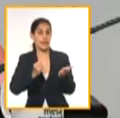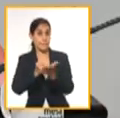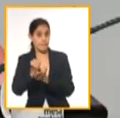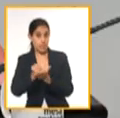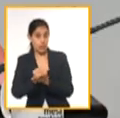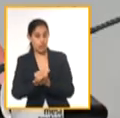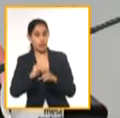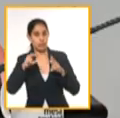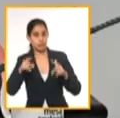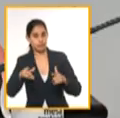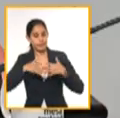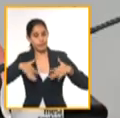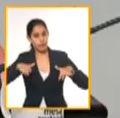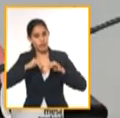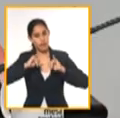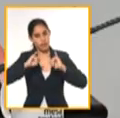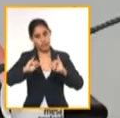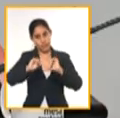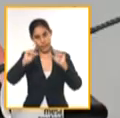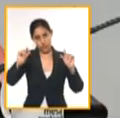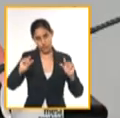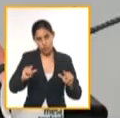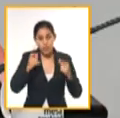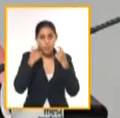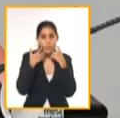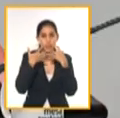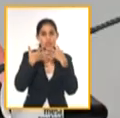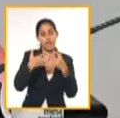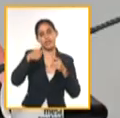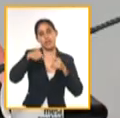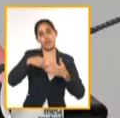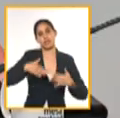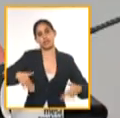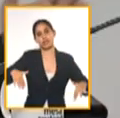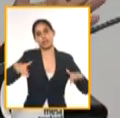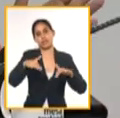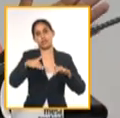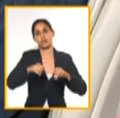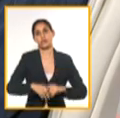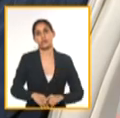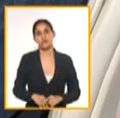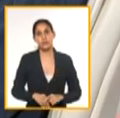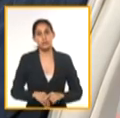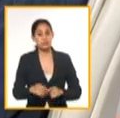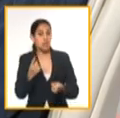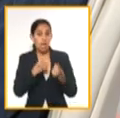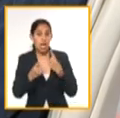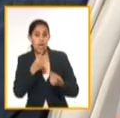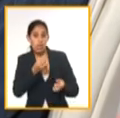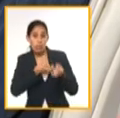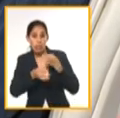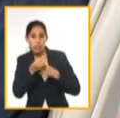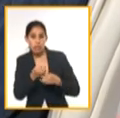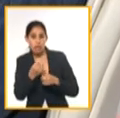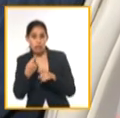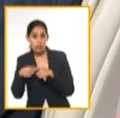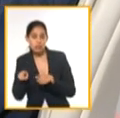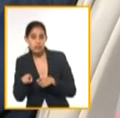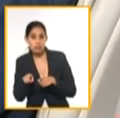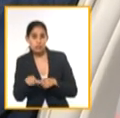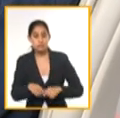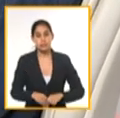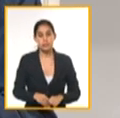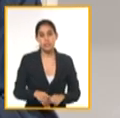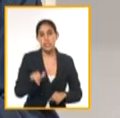vamos a estar con este importante tema acá en nuestra mesa redonda. ¿Algo más, Félix, que quisiera adelantar? No, también el programa de